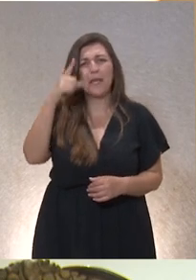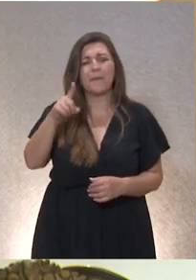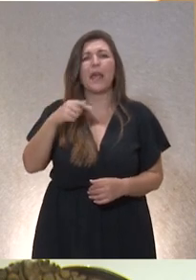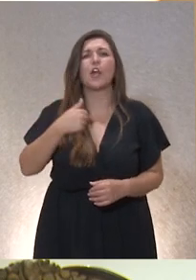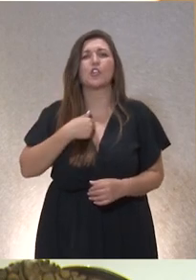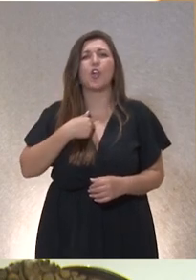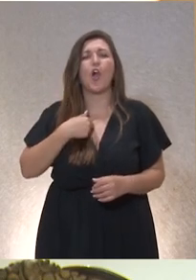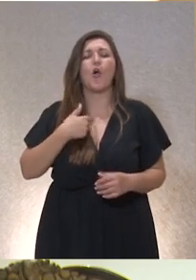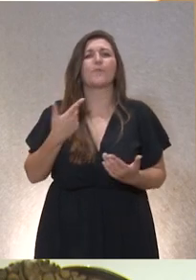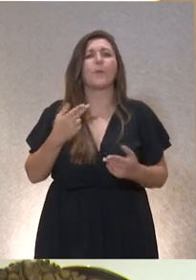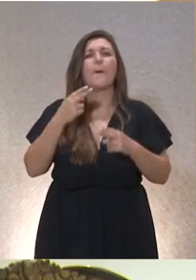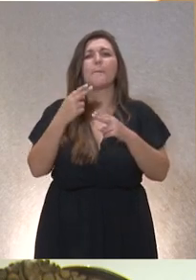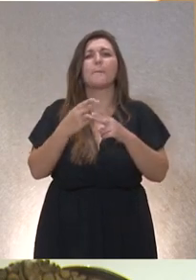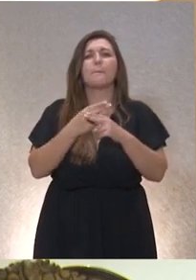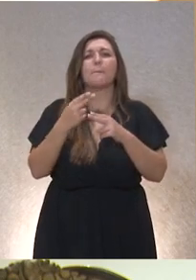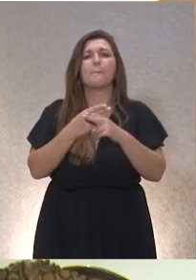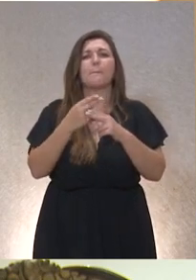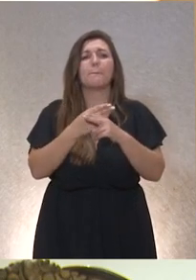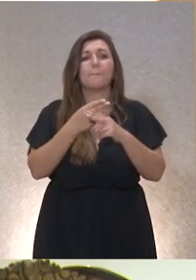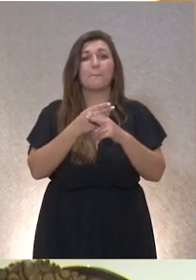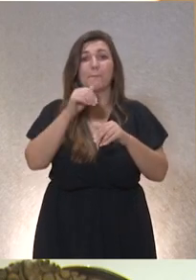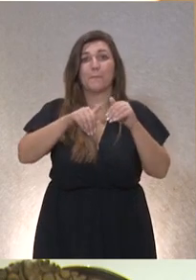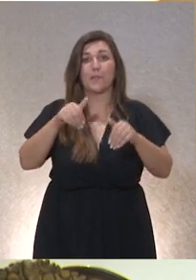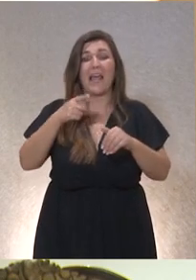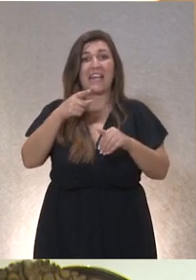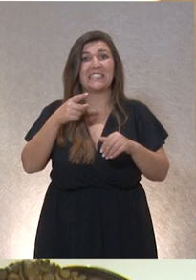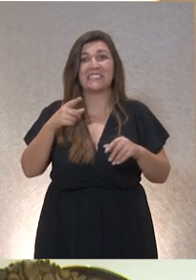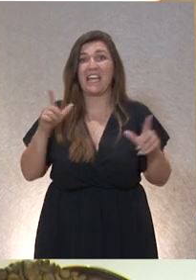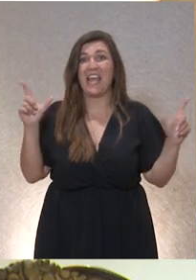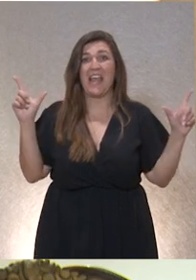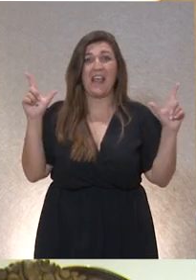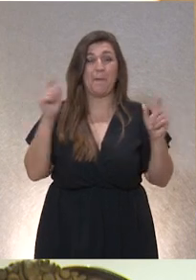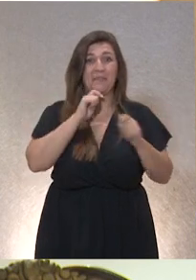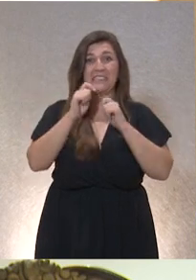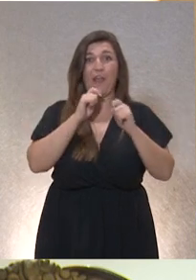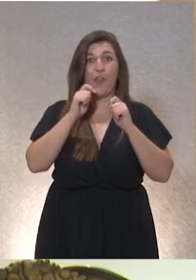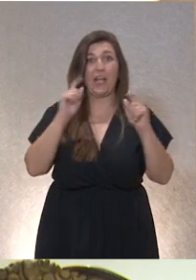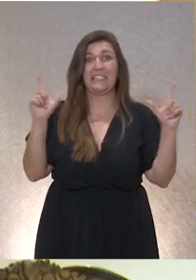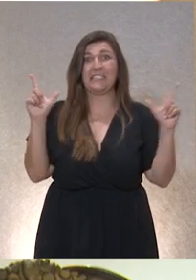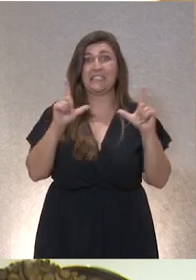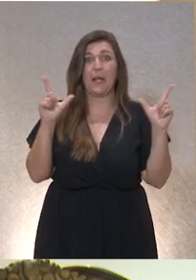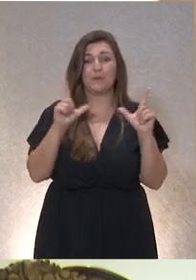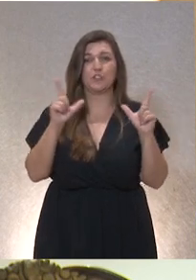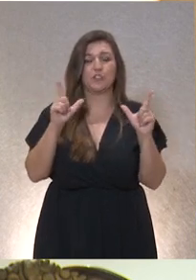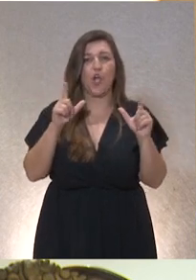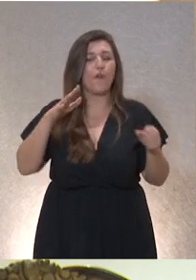votaba concr y era el presentador del telediario de más influencia de la televisión